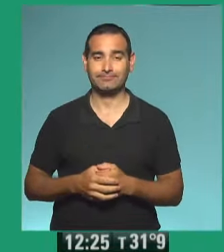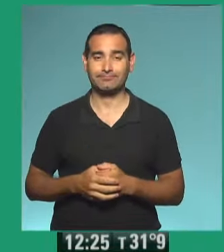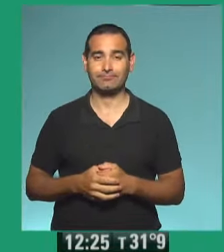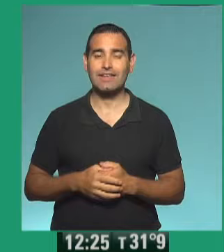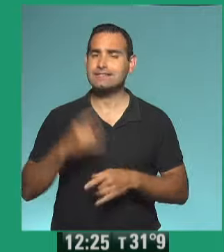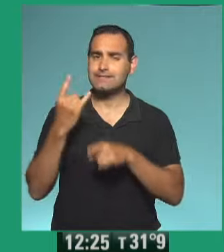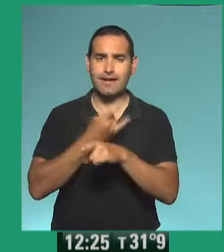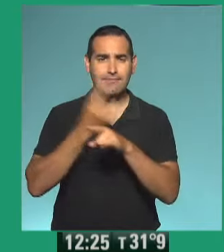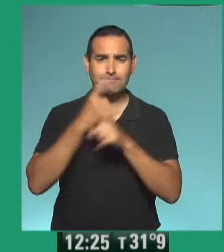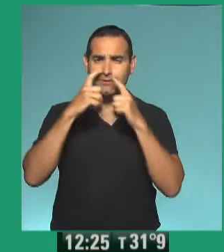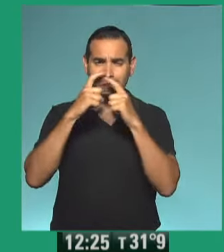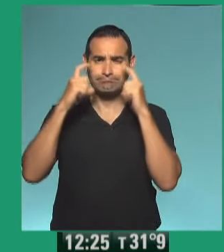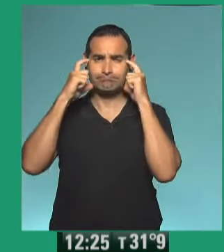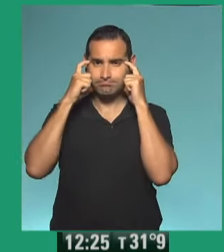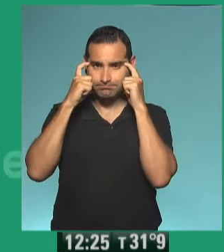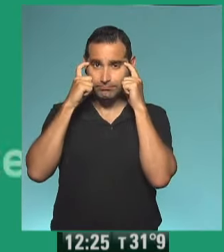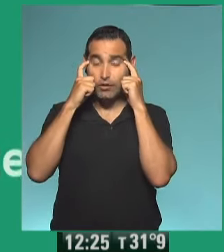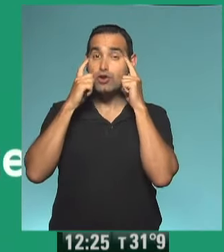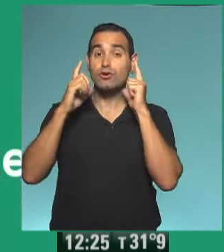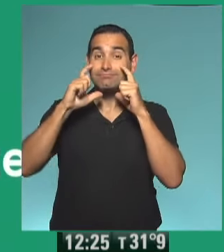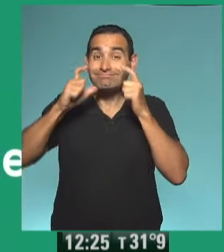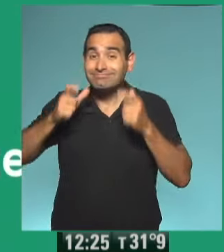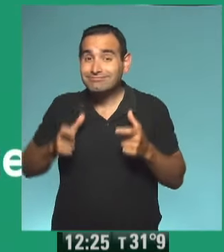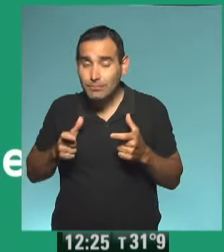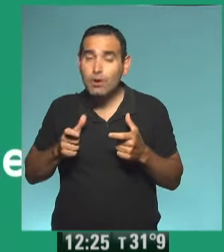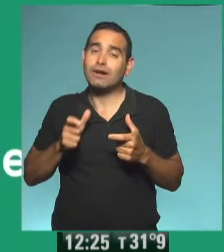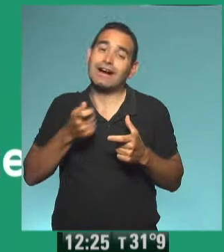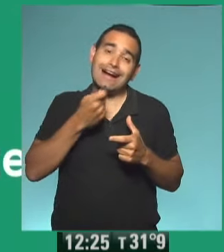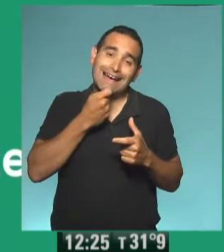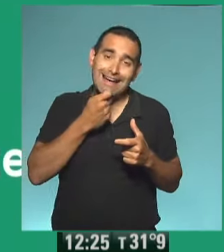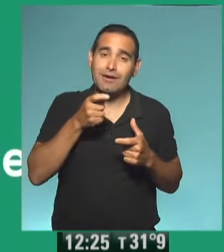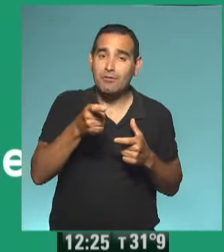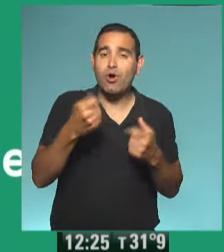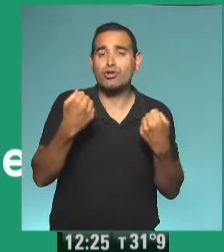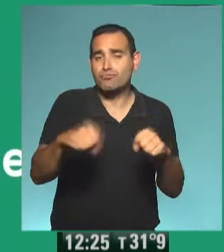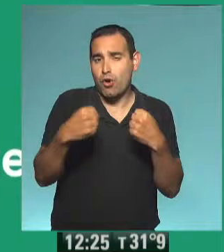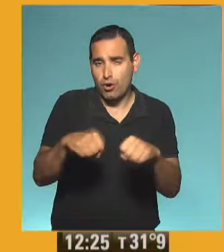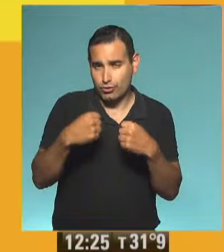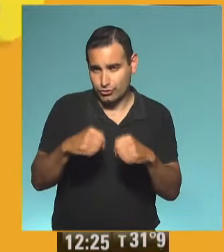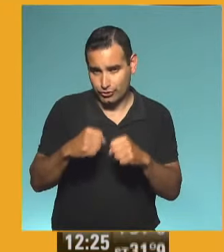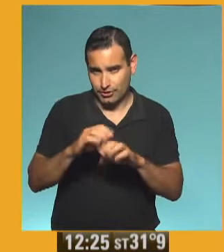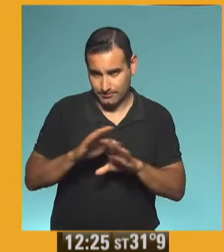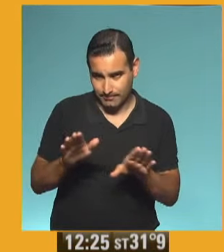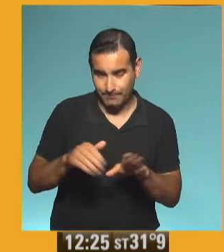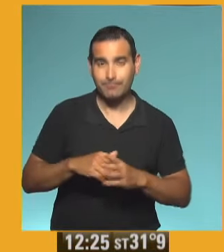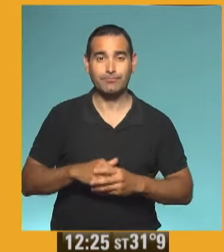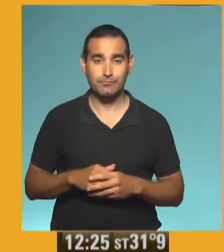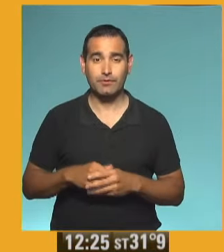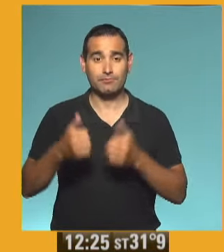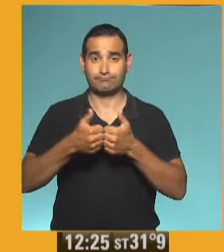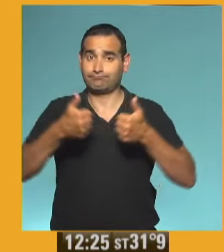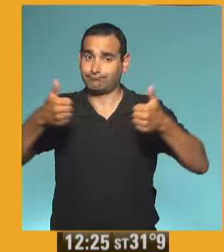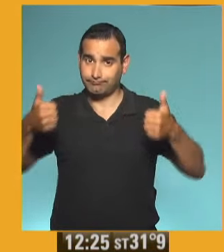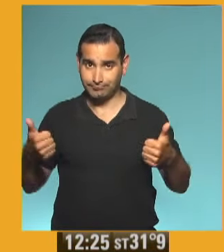Usamos siempre el tapabocas. Solo nos lo podemos sacar en el momento de hacer algún deporte. Mantenemos el